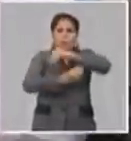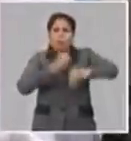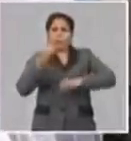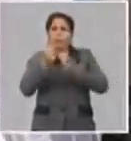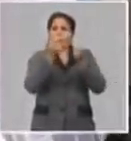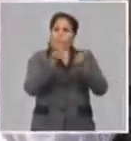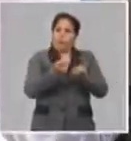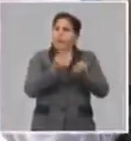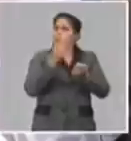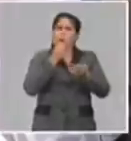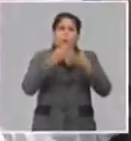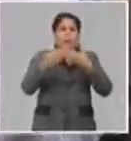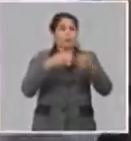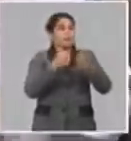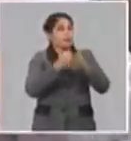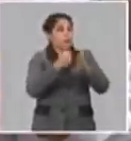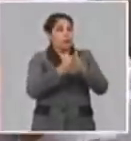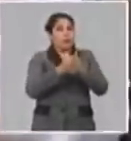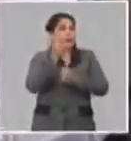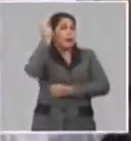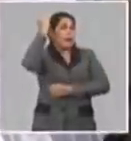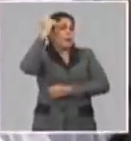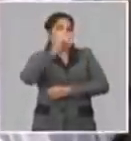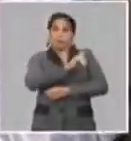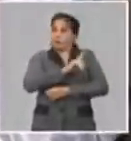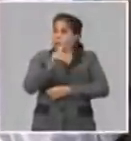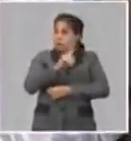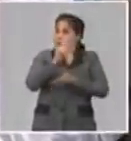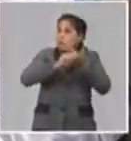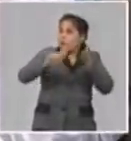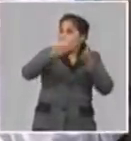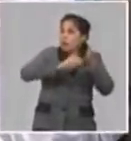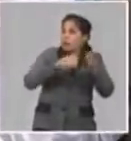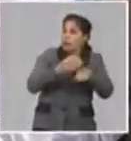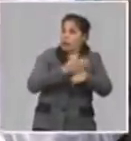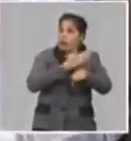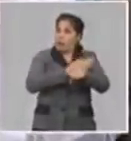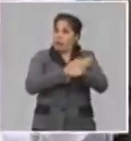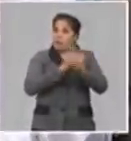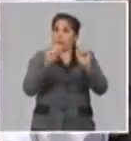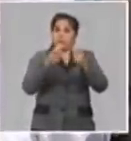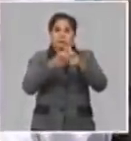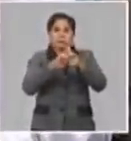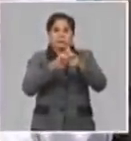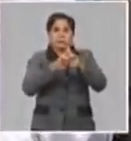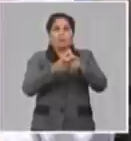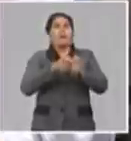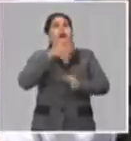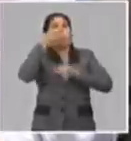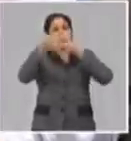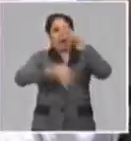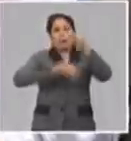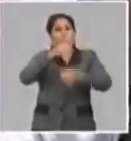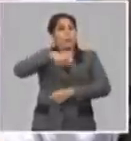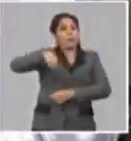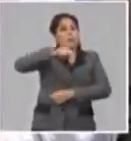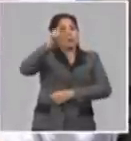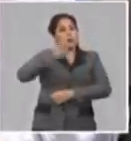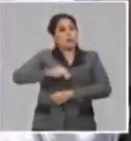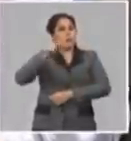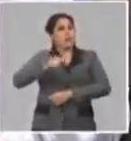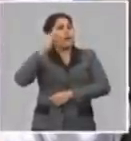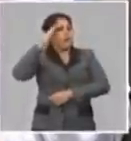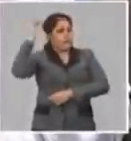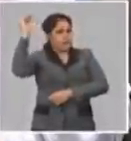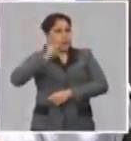un enfrentamiento sin improvisación a la situación que tenemos. Ya habíamos planteado cuál era el